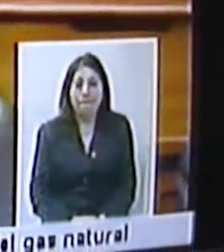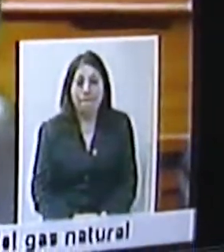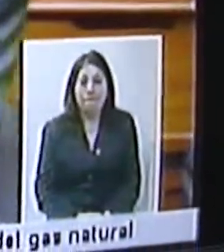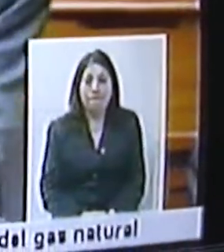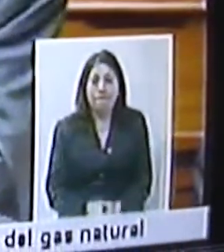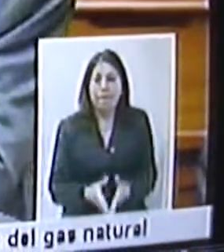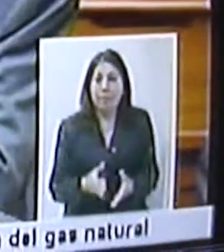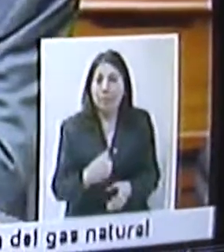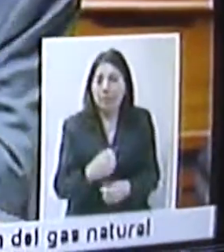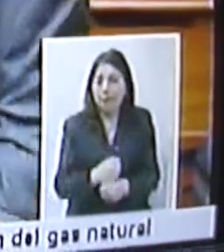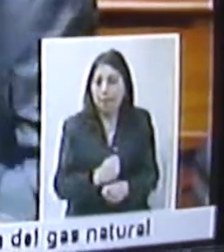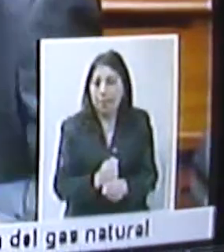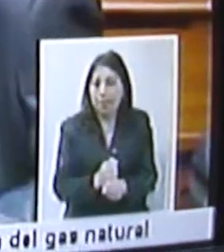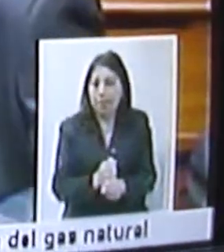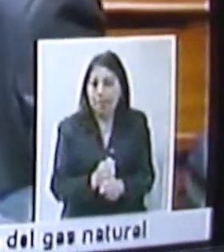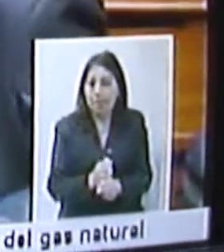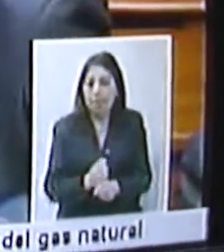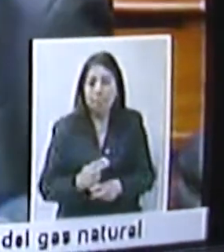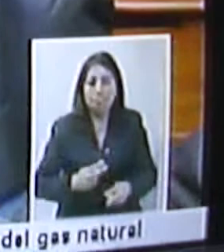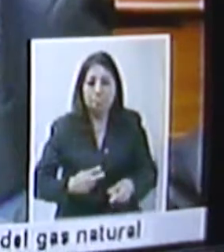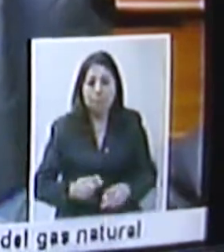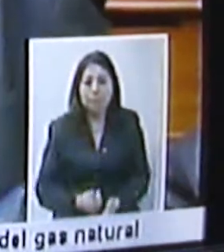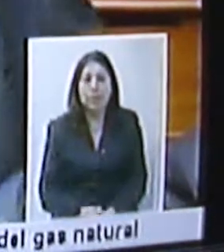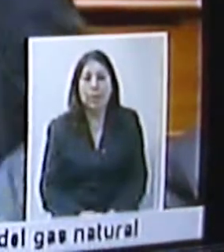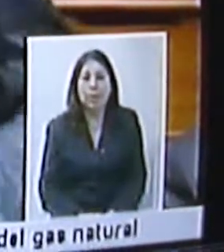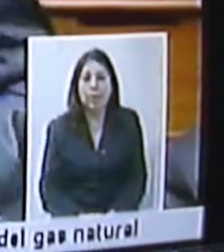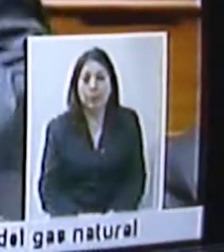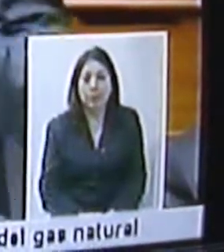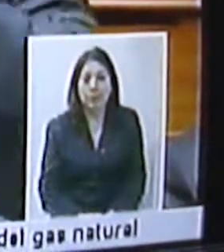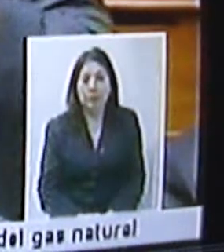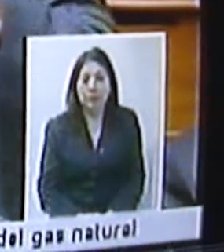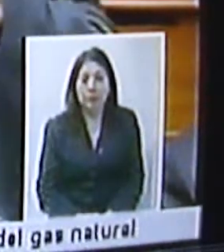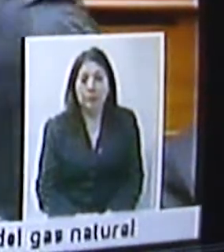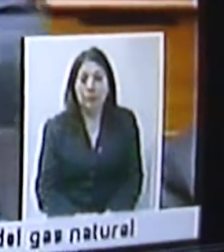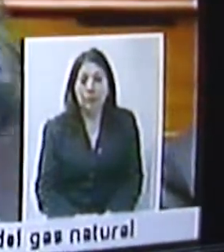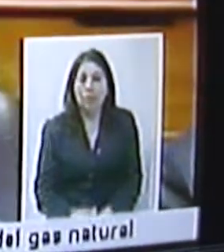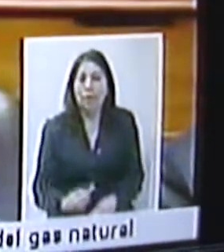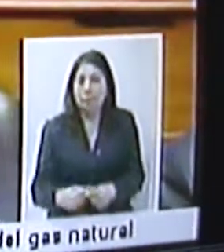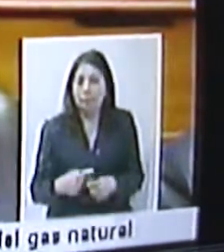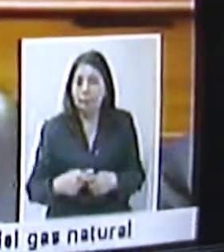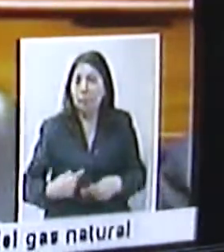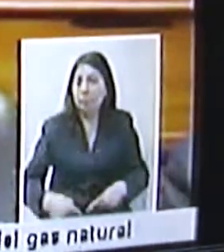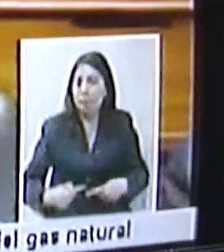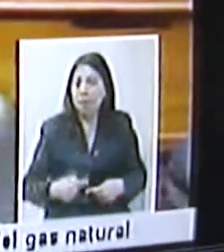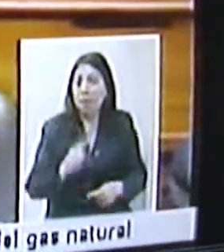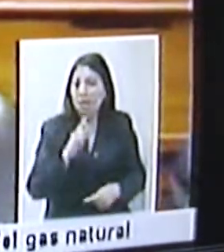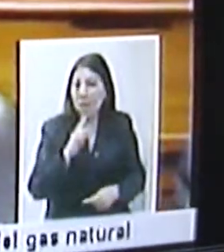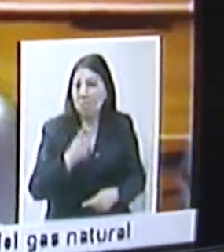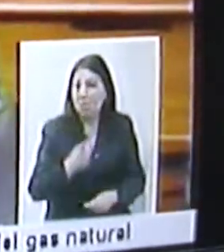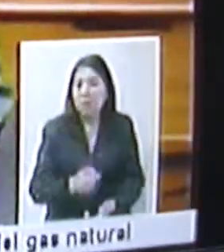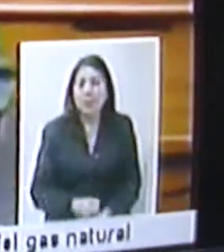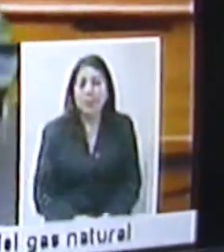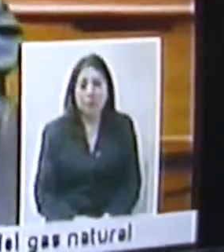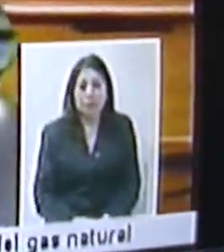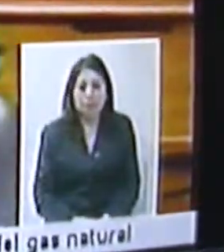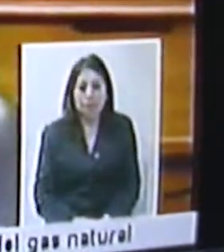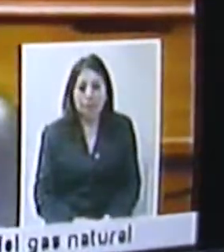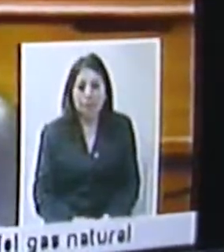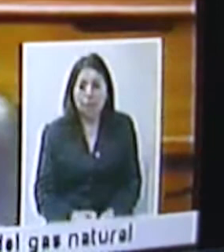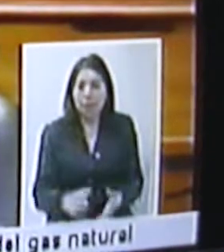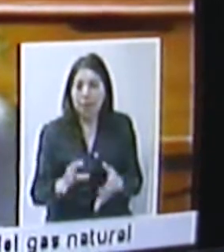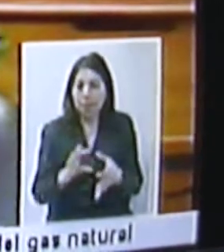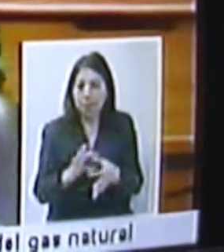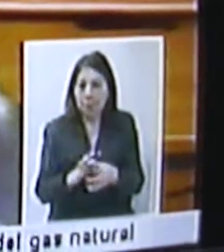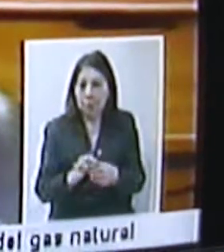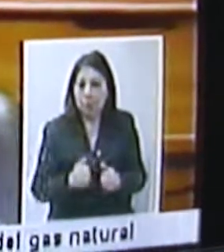la gran obra idealizada en sendos debates ha sido pues el